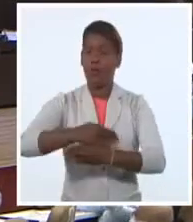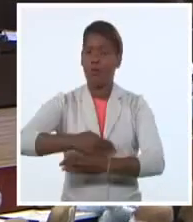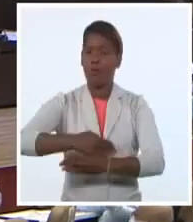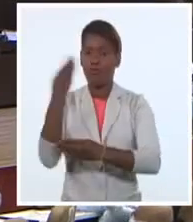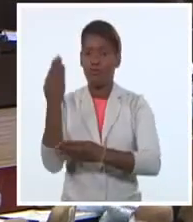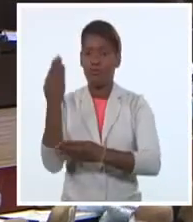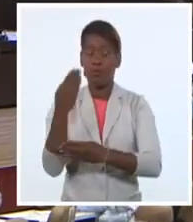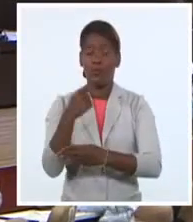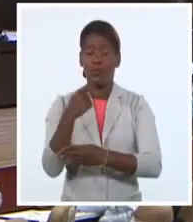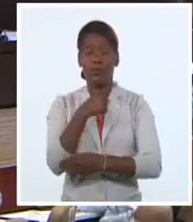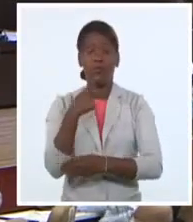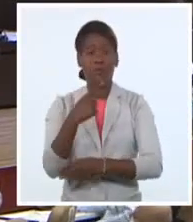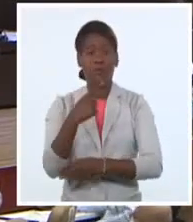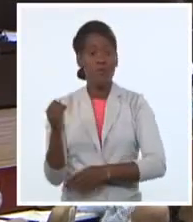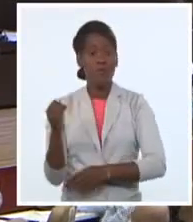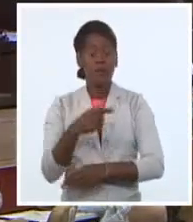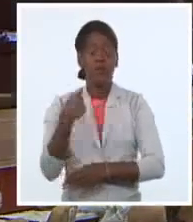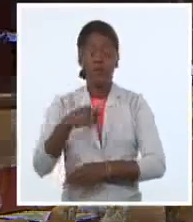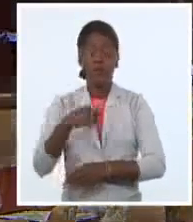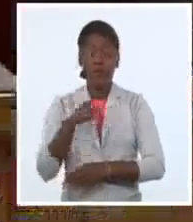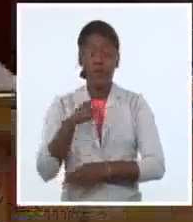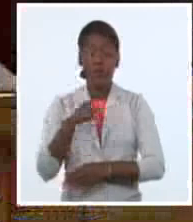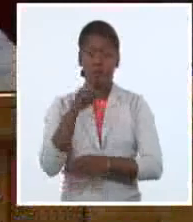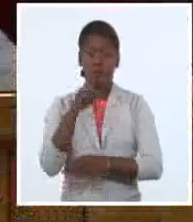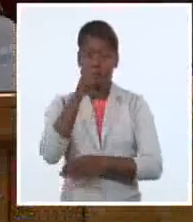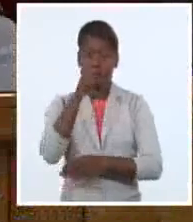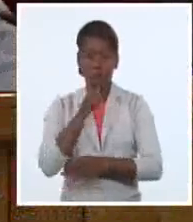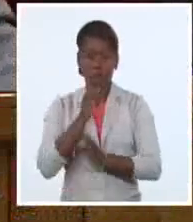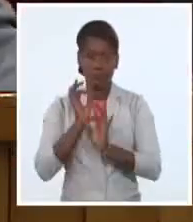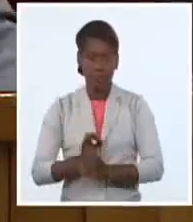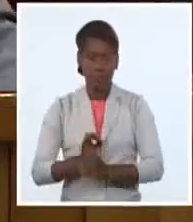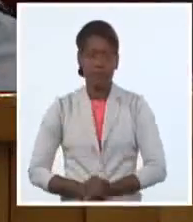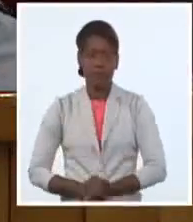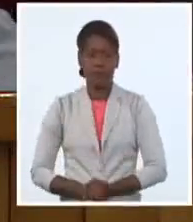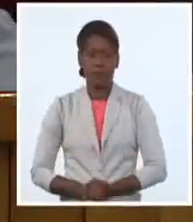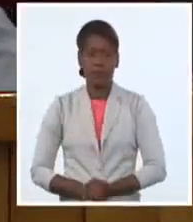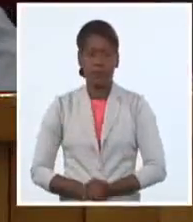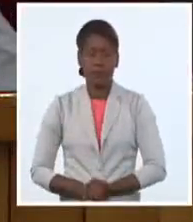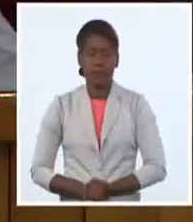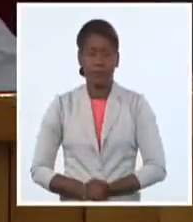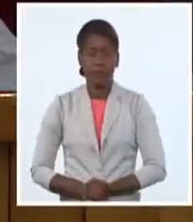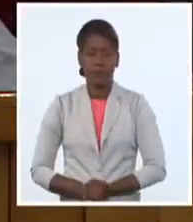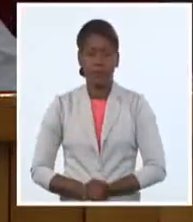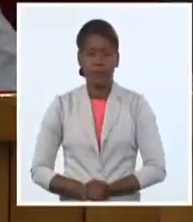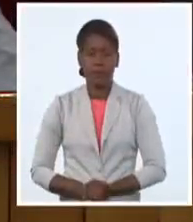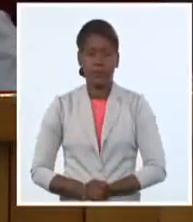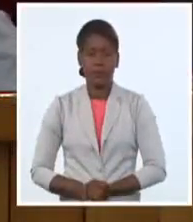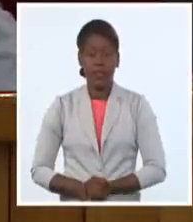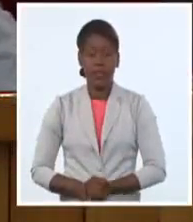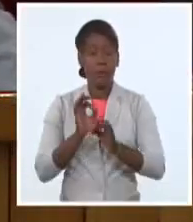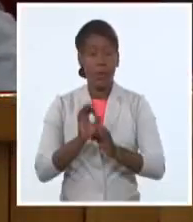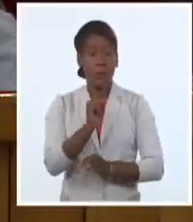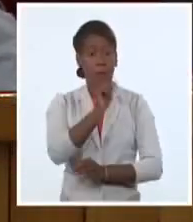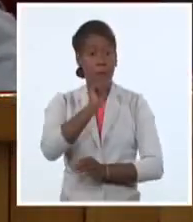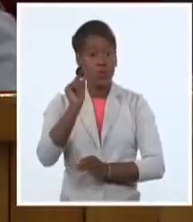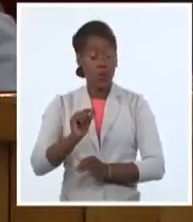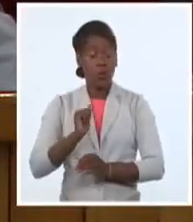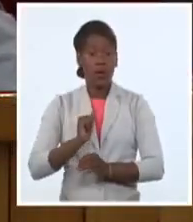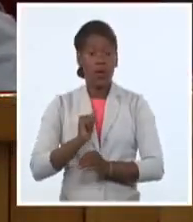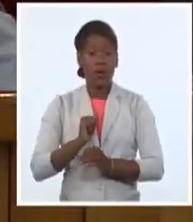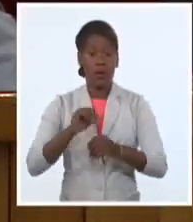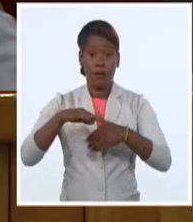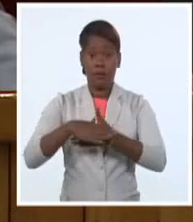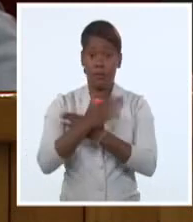Cuba y la revolución. La trayectoria de nuestras representaciones diplomáticas en Estados Unidos ha sido